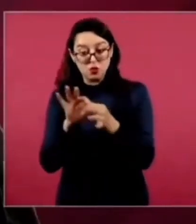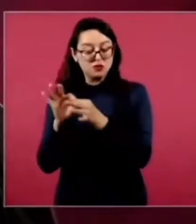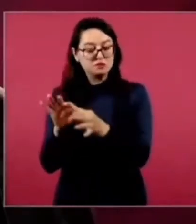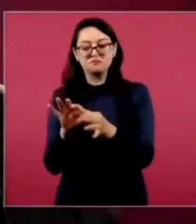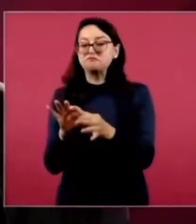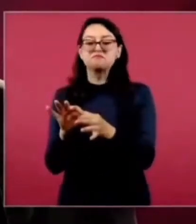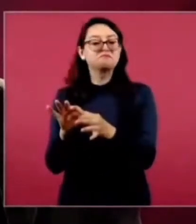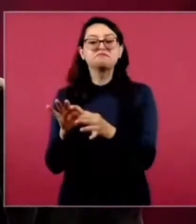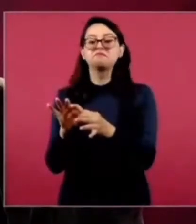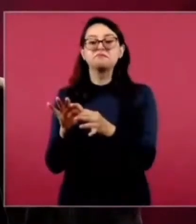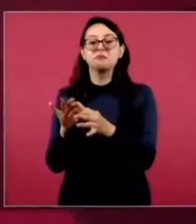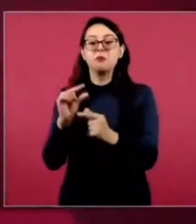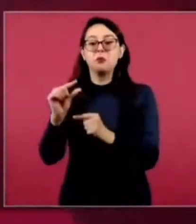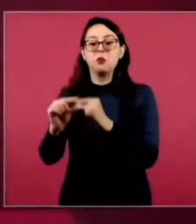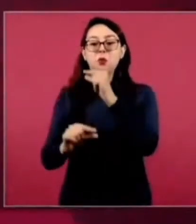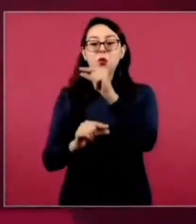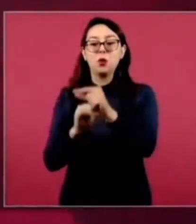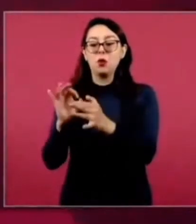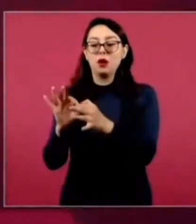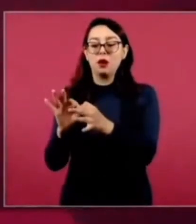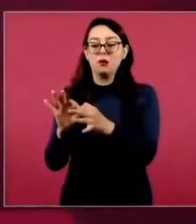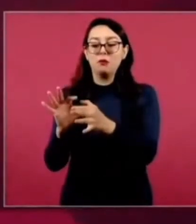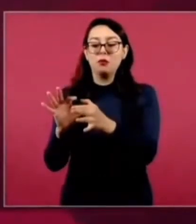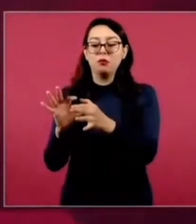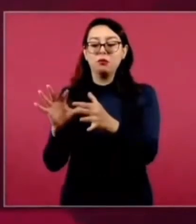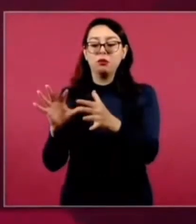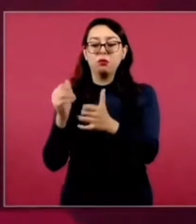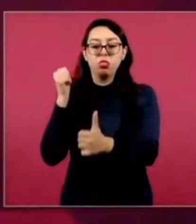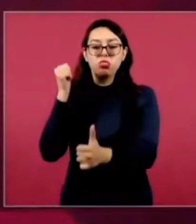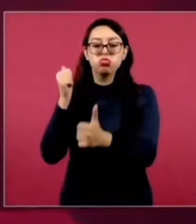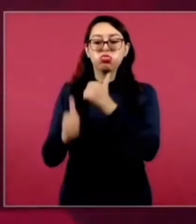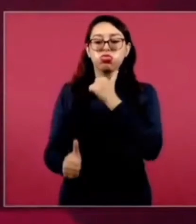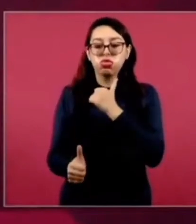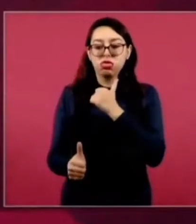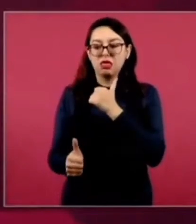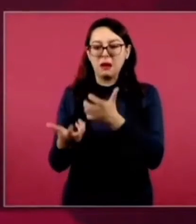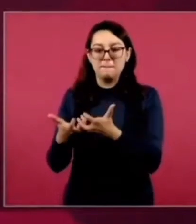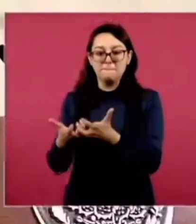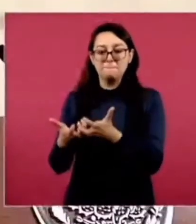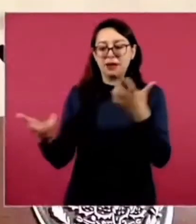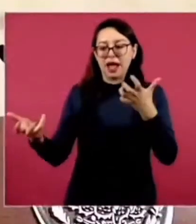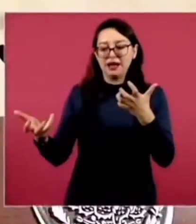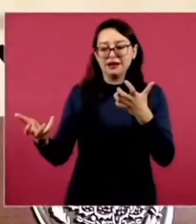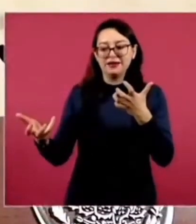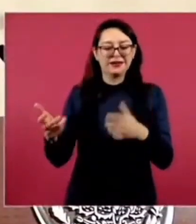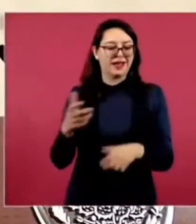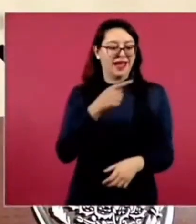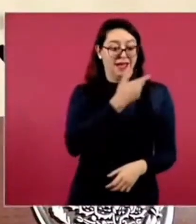embestida de Calderón.